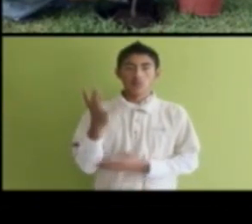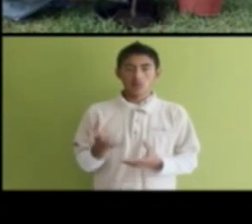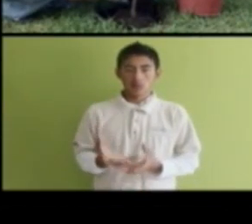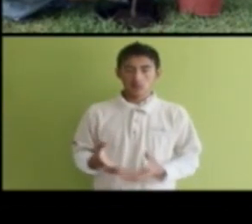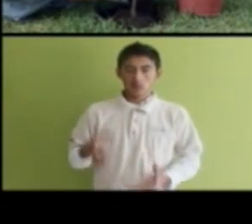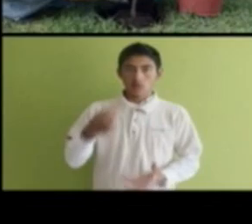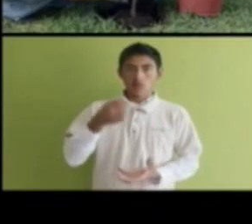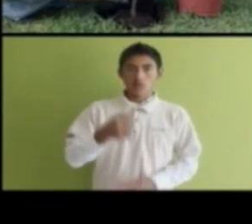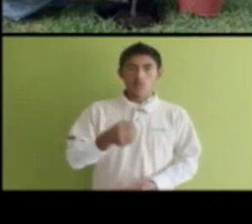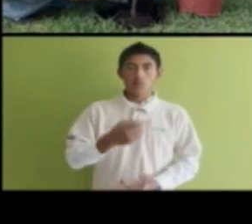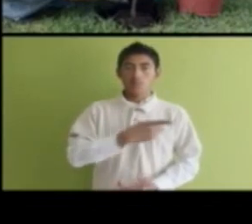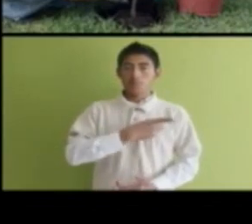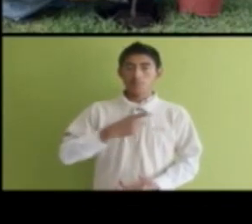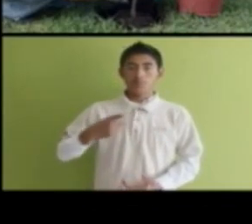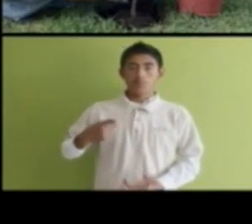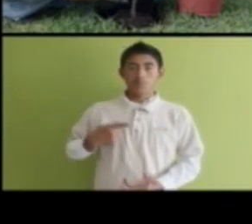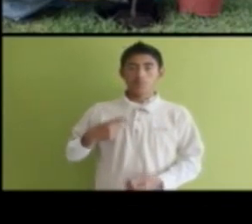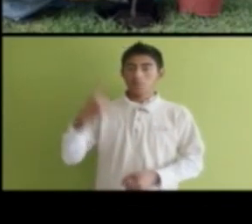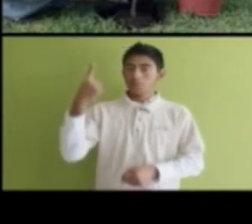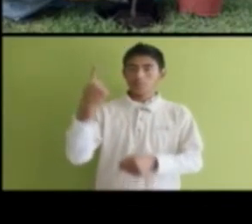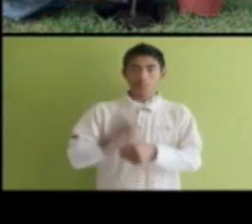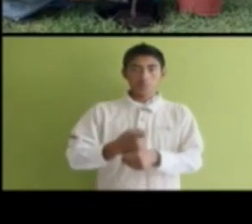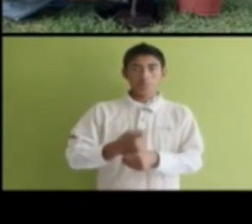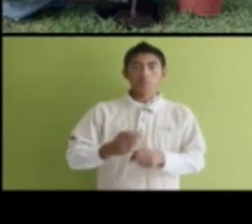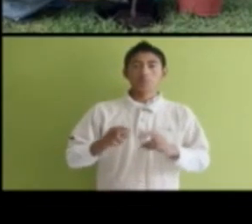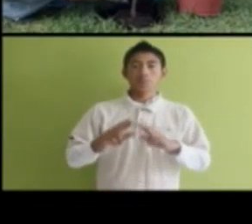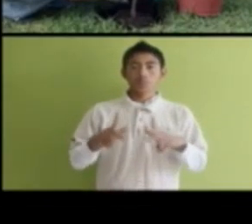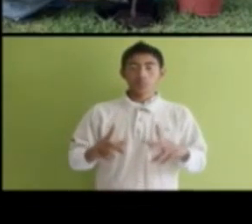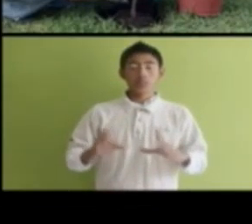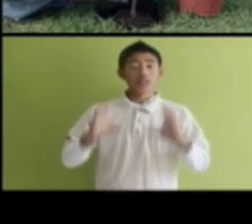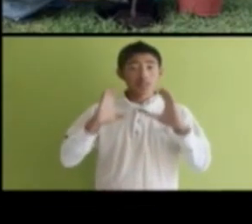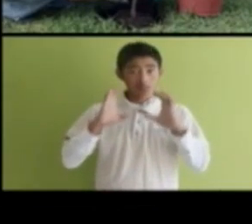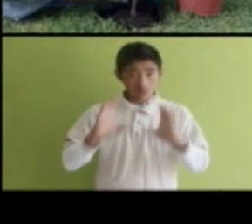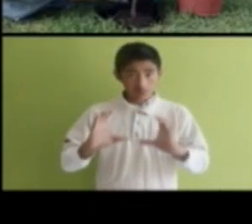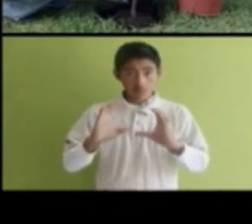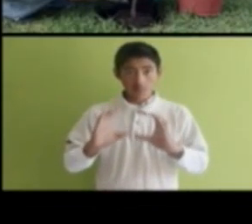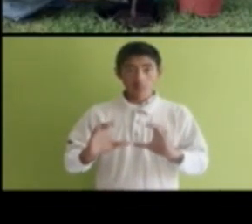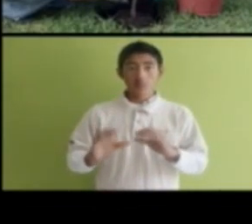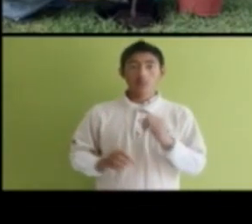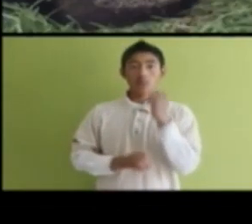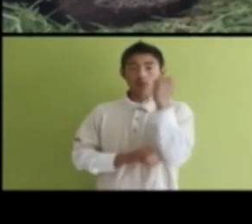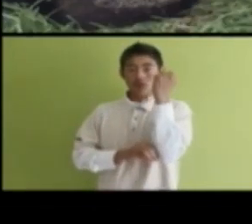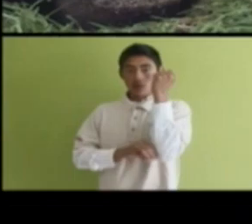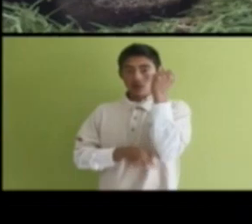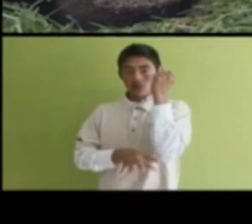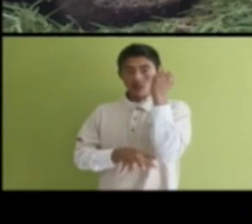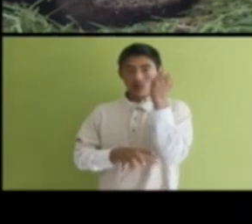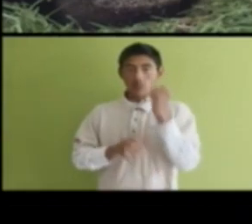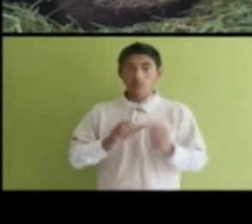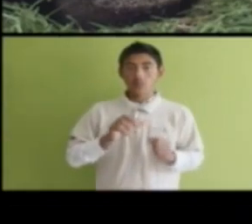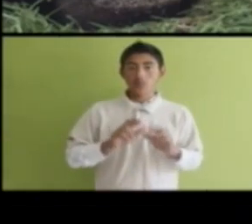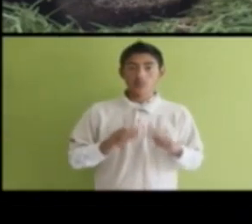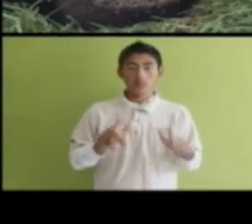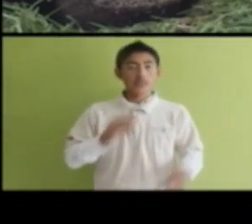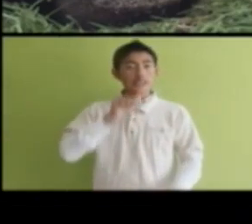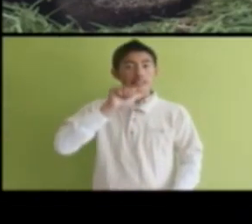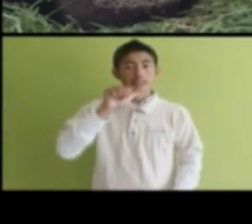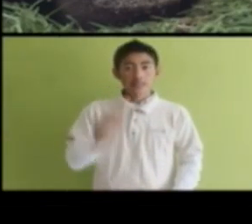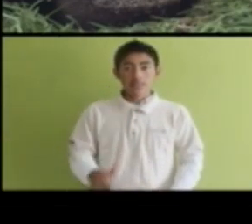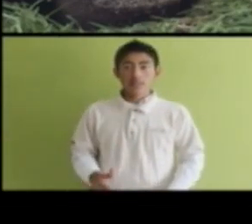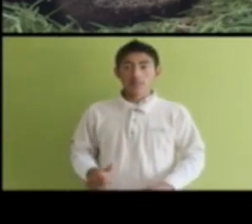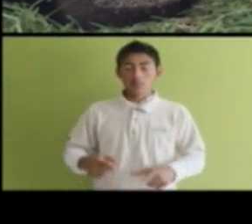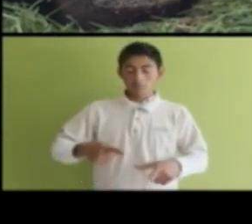que necesitará para adaptarse a su nuevo espacio y revuélvela con la tierra que sacaste del hoyo. Después,